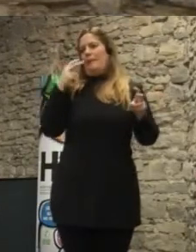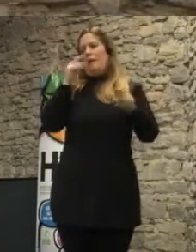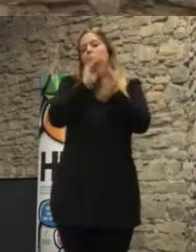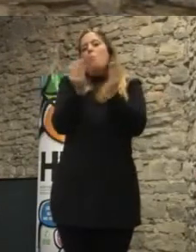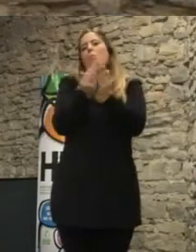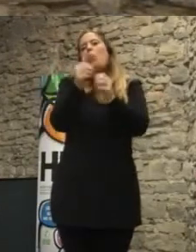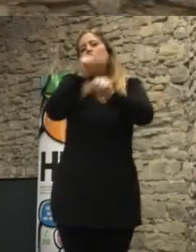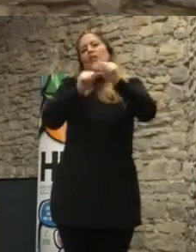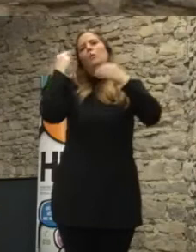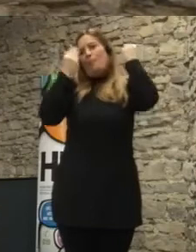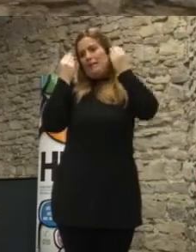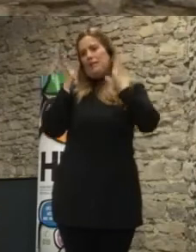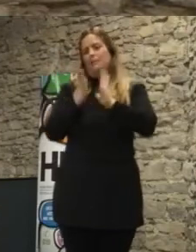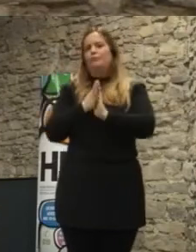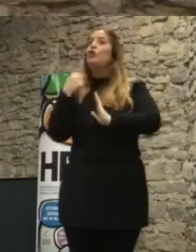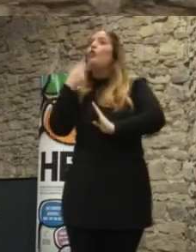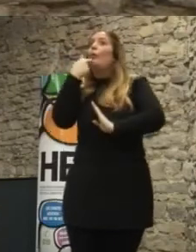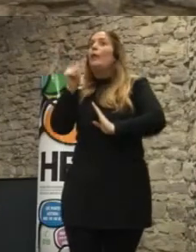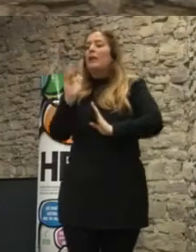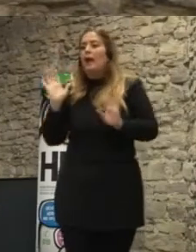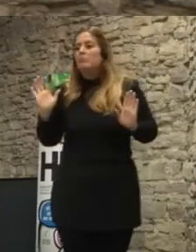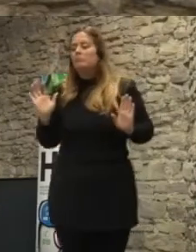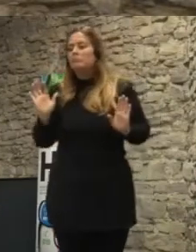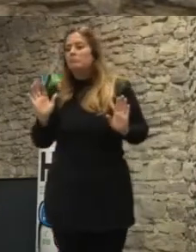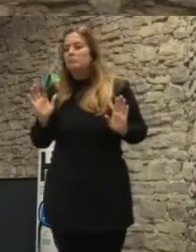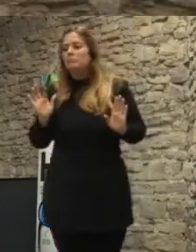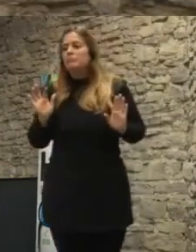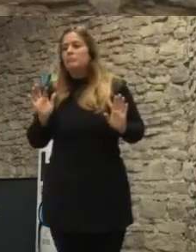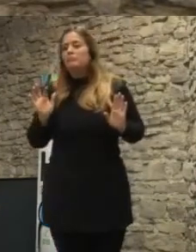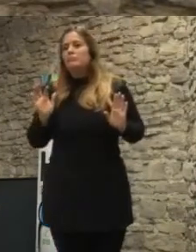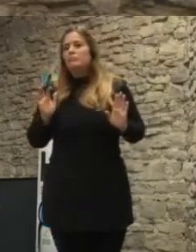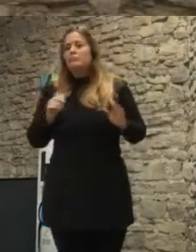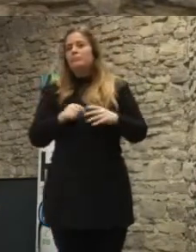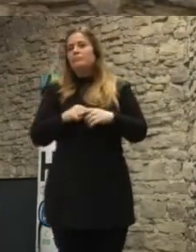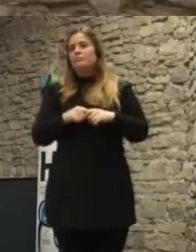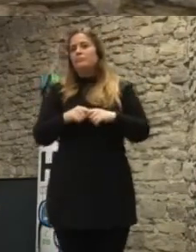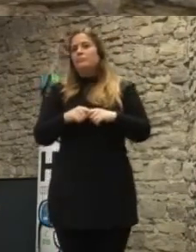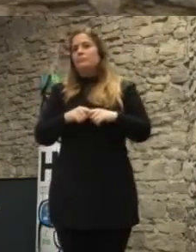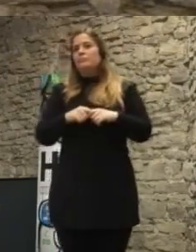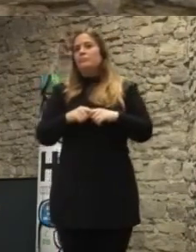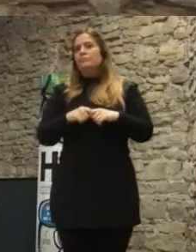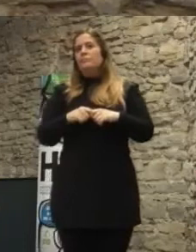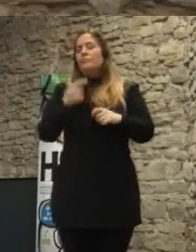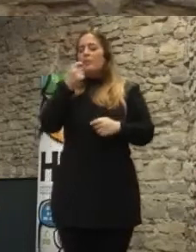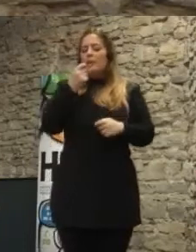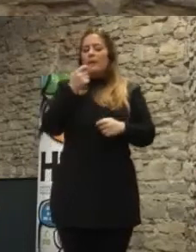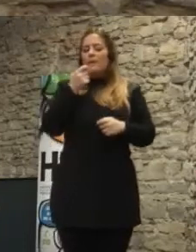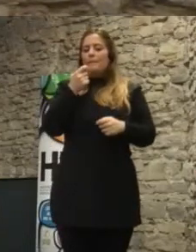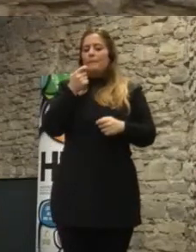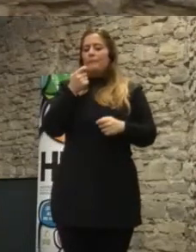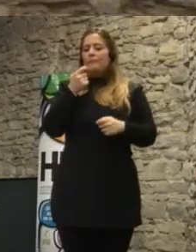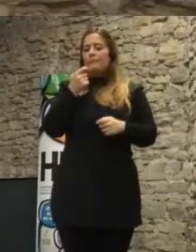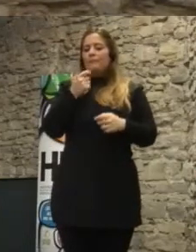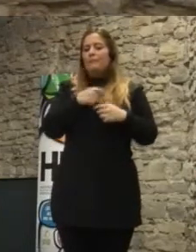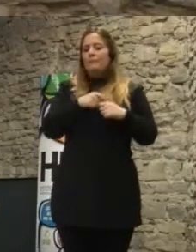Yo diría que se hace cada vez más difícil interpretar,